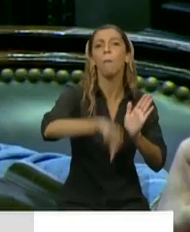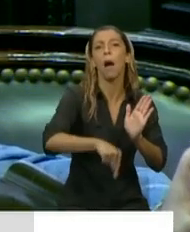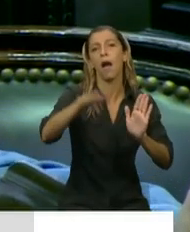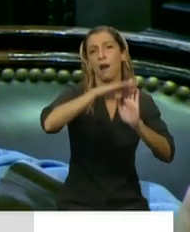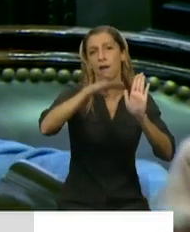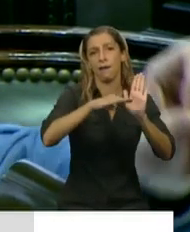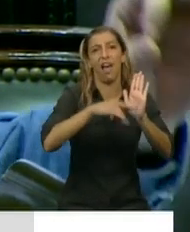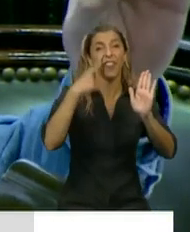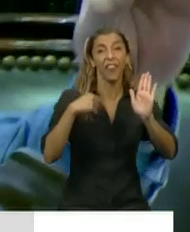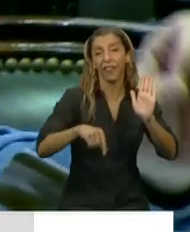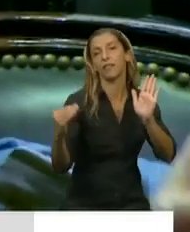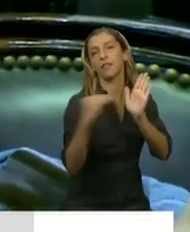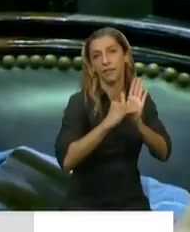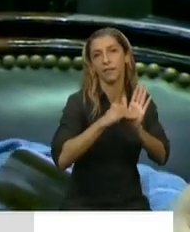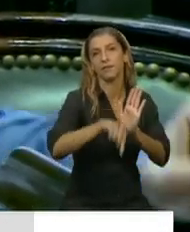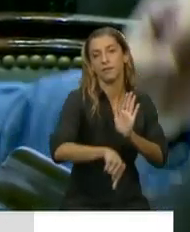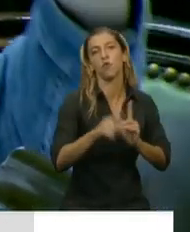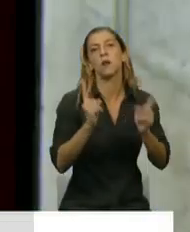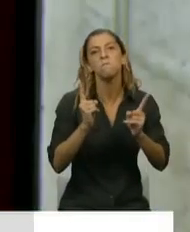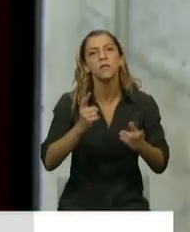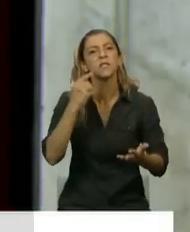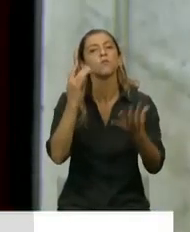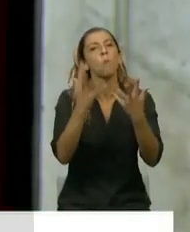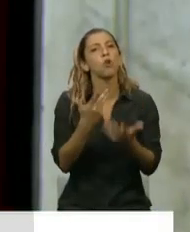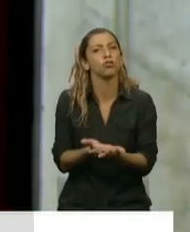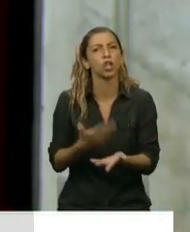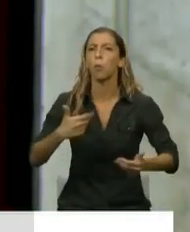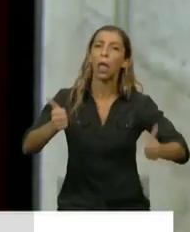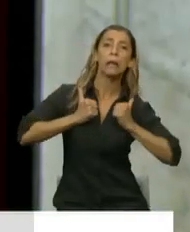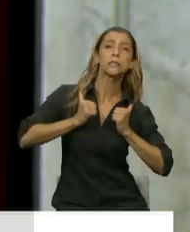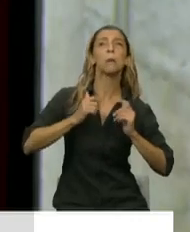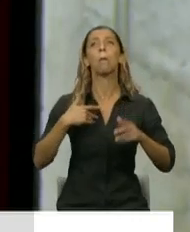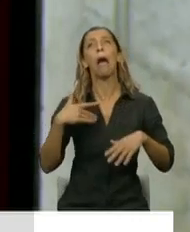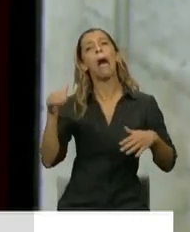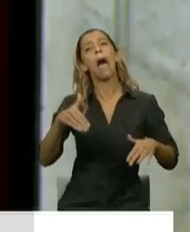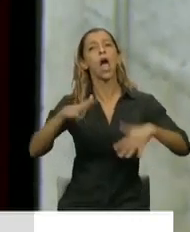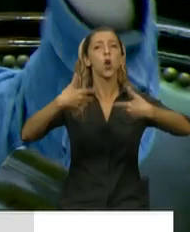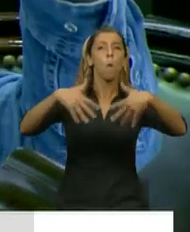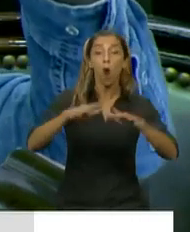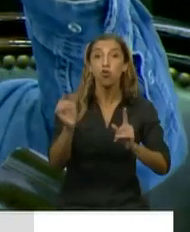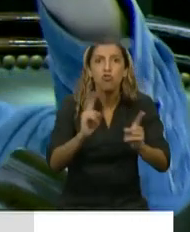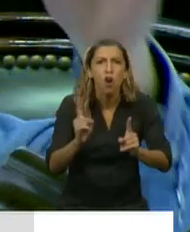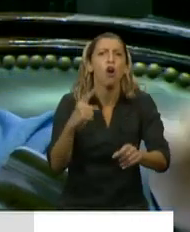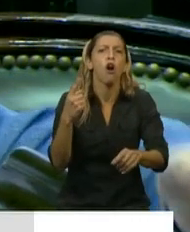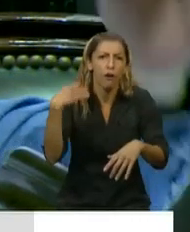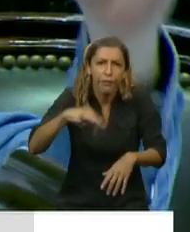en un año para las personas que viven hacinadas y multiplicar el presupuesto en salud de